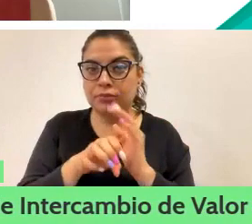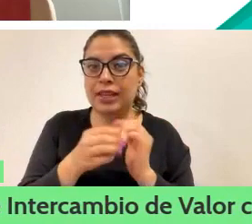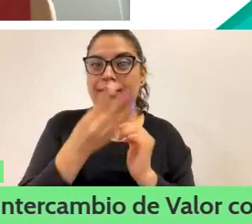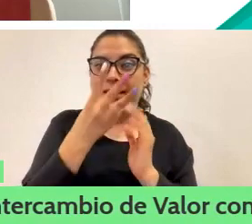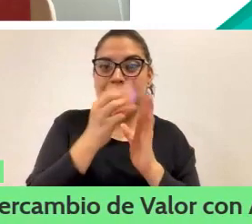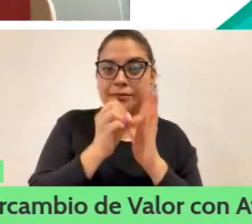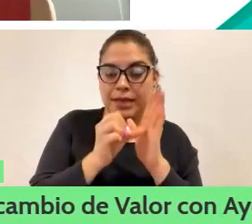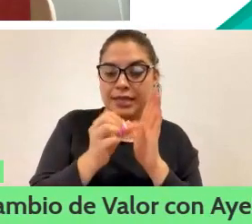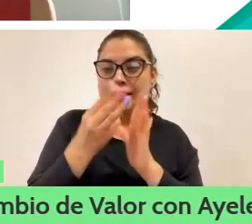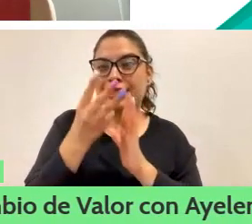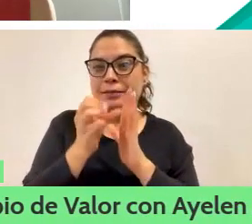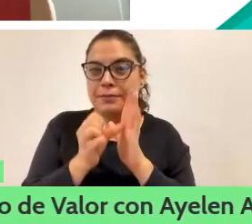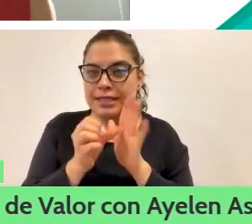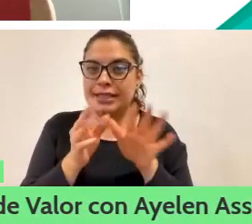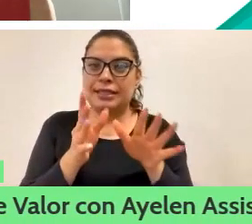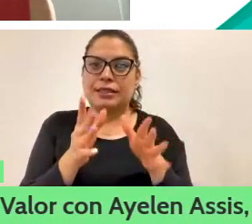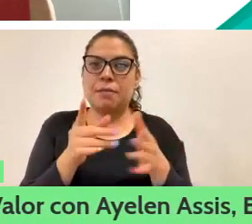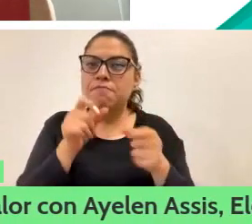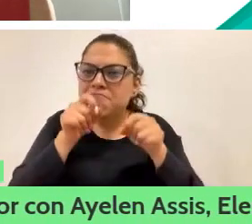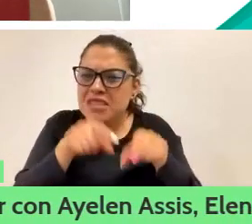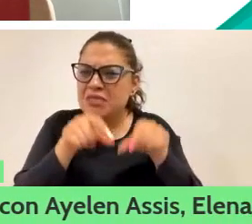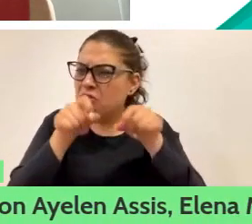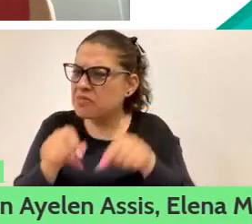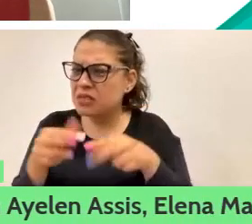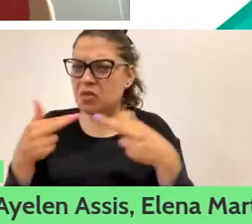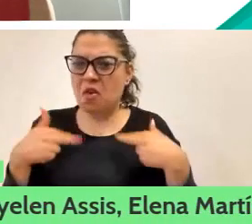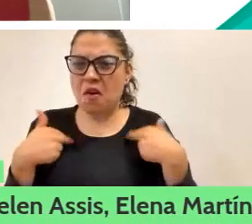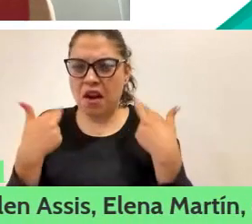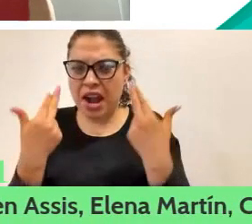cambiando. La caja son temáticas. Esta caja defiende